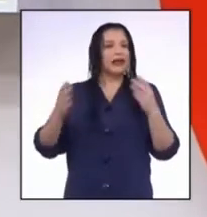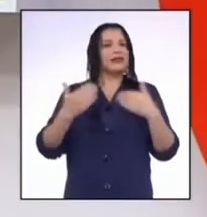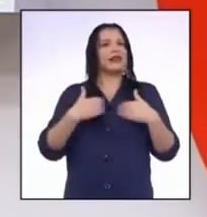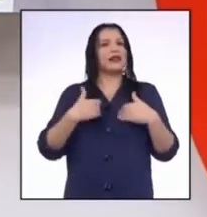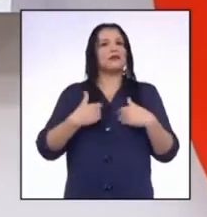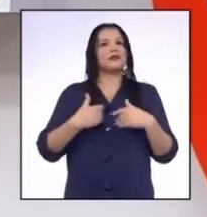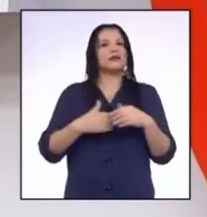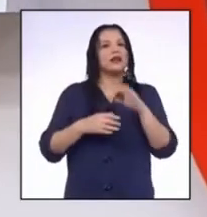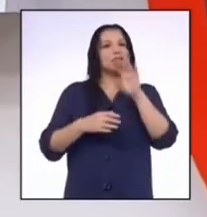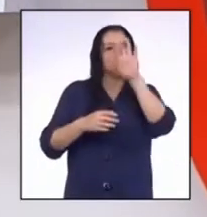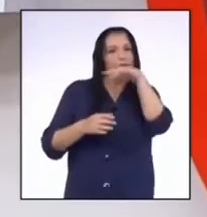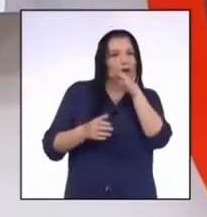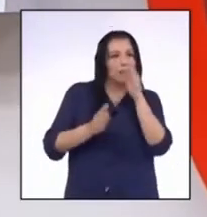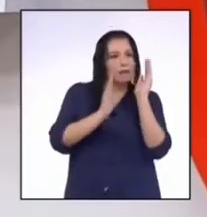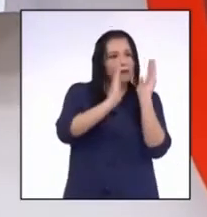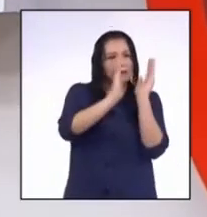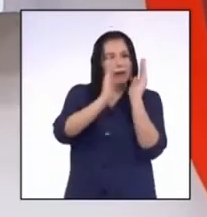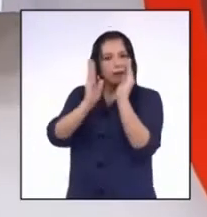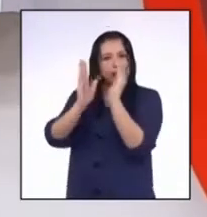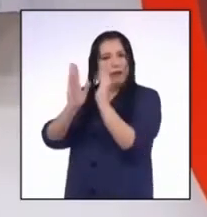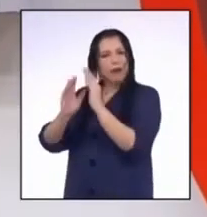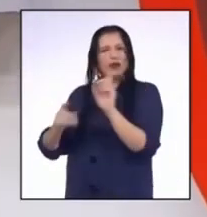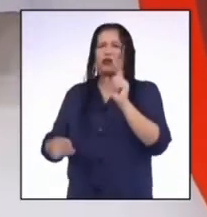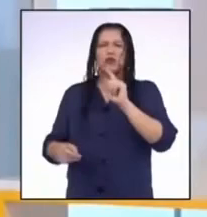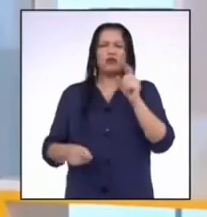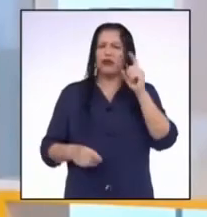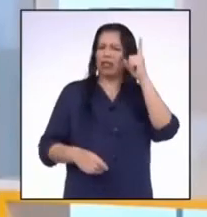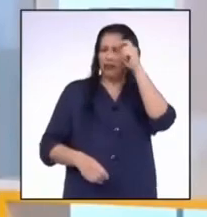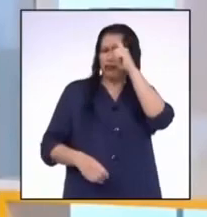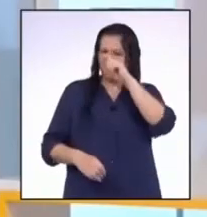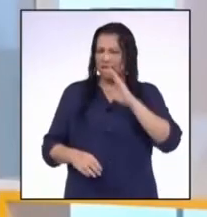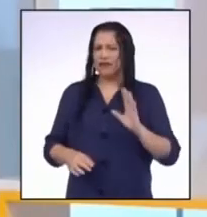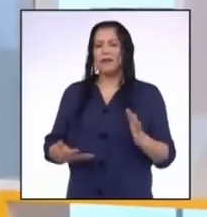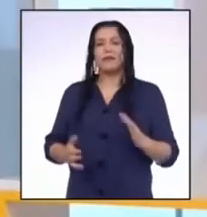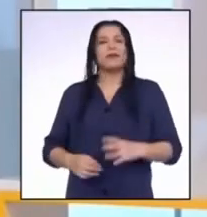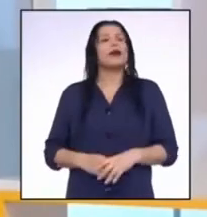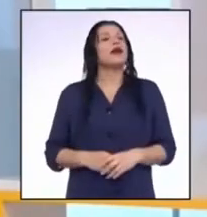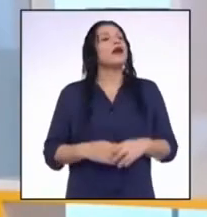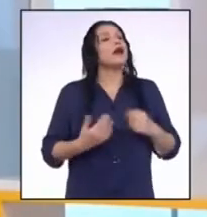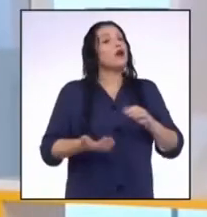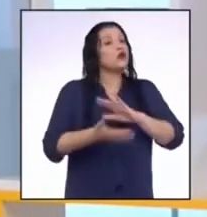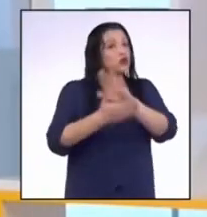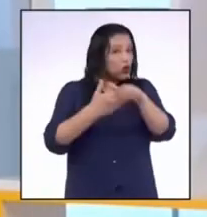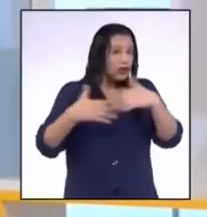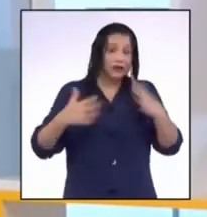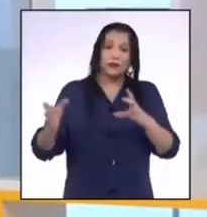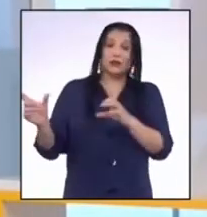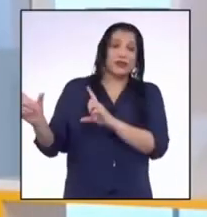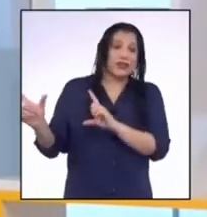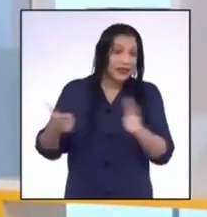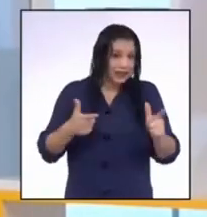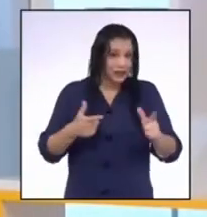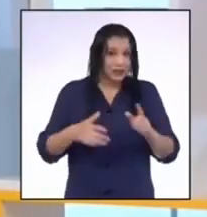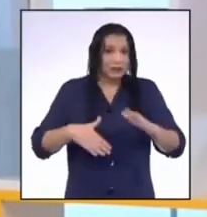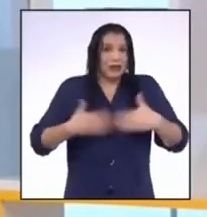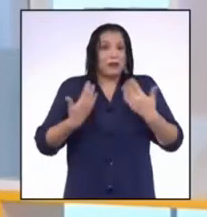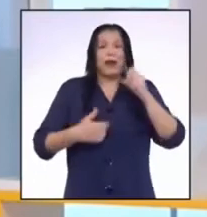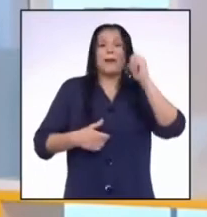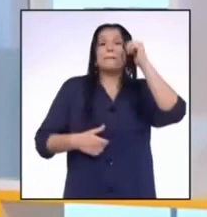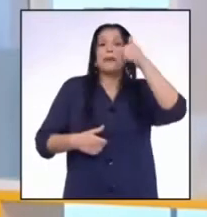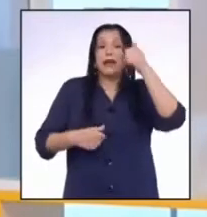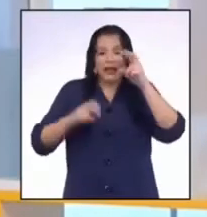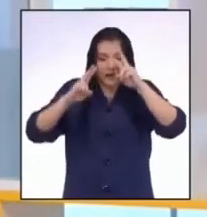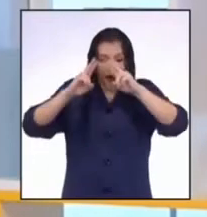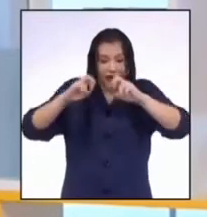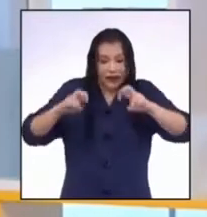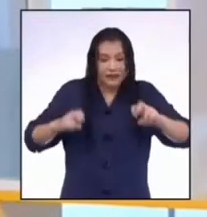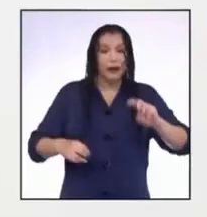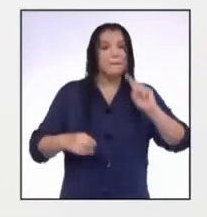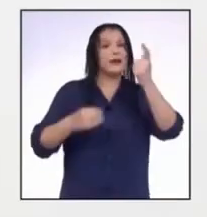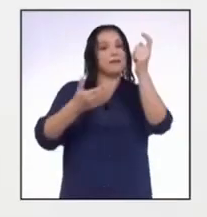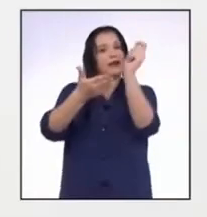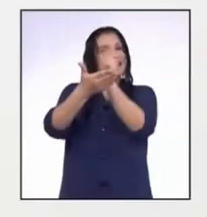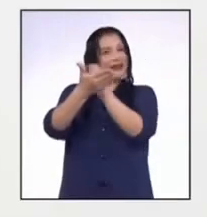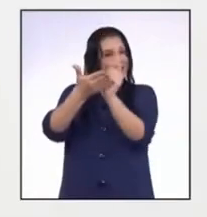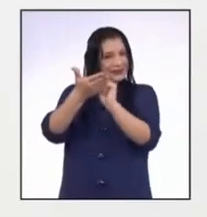cuadro de planificación. No fue tan complicado, ¿no? Con esto ya estamos listos para realizar mañana nuestro primer